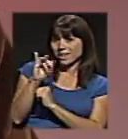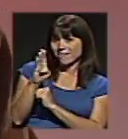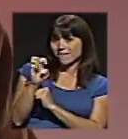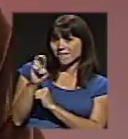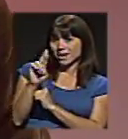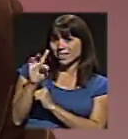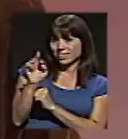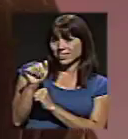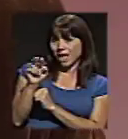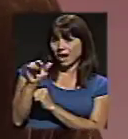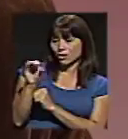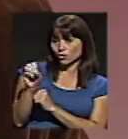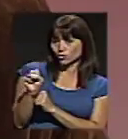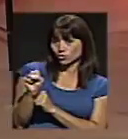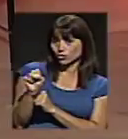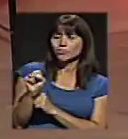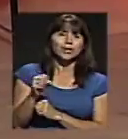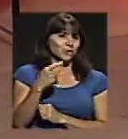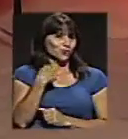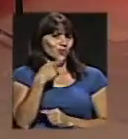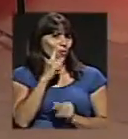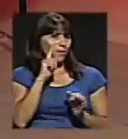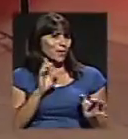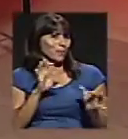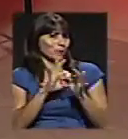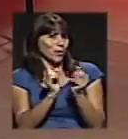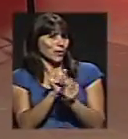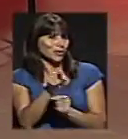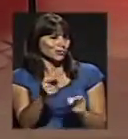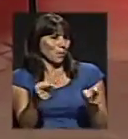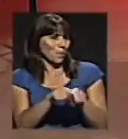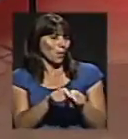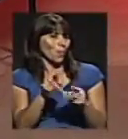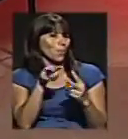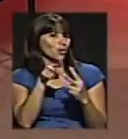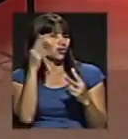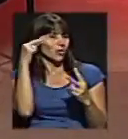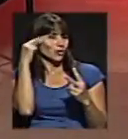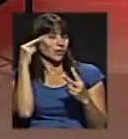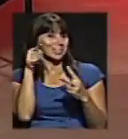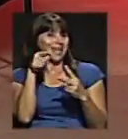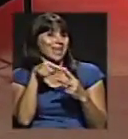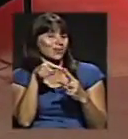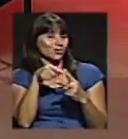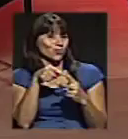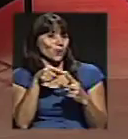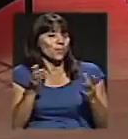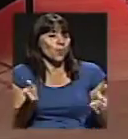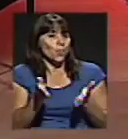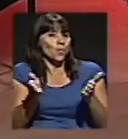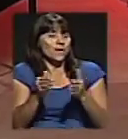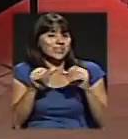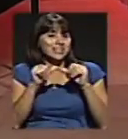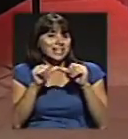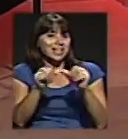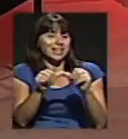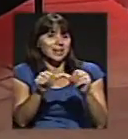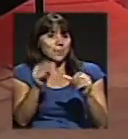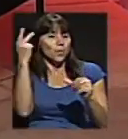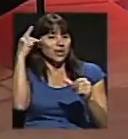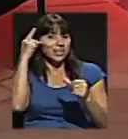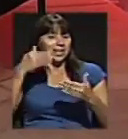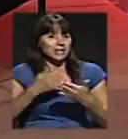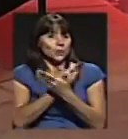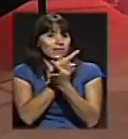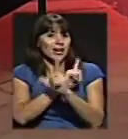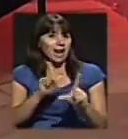libertarios por dos razones, porque ellos más bien lo que promueven es seguir por la senda de las políticas neoliberales que tanto nos han empobrecido, pero